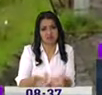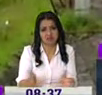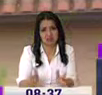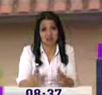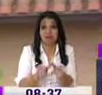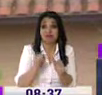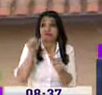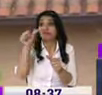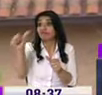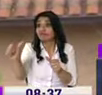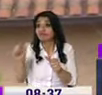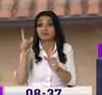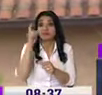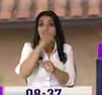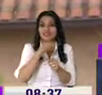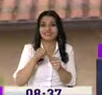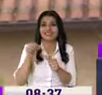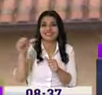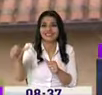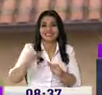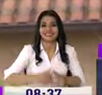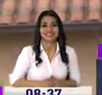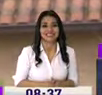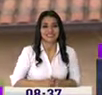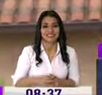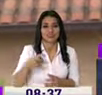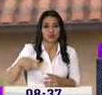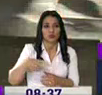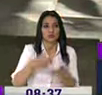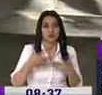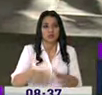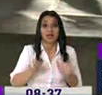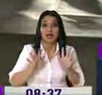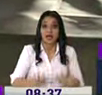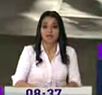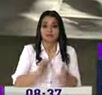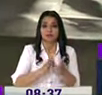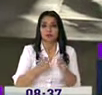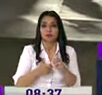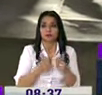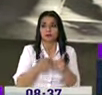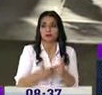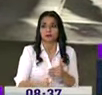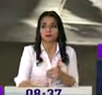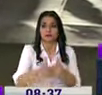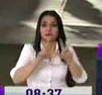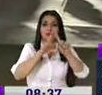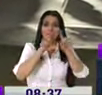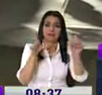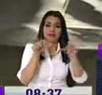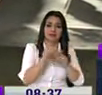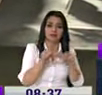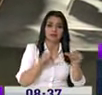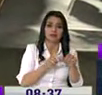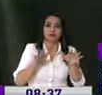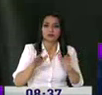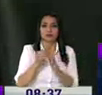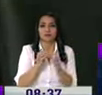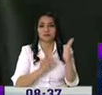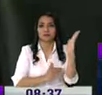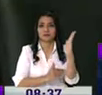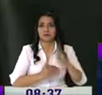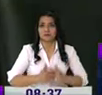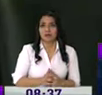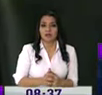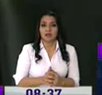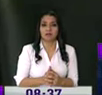dificultades para llegar minaban a los turistas. Así se dieron varios inconvenientes entre las empresas concesionarias del proyecto. Hubo